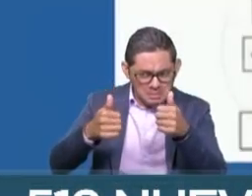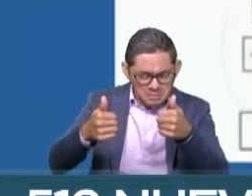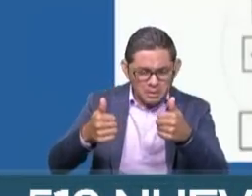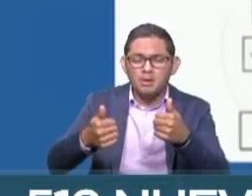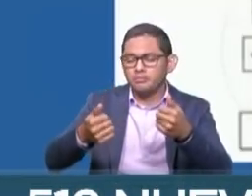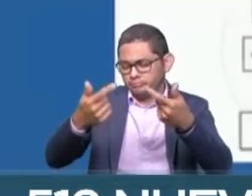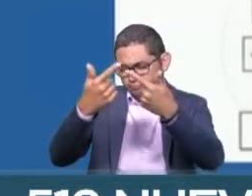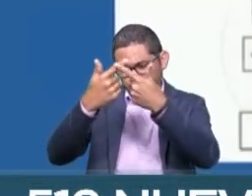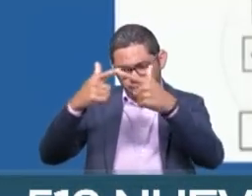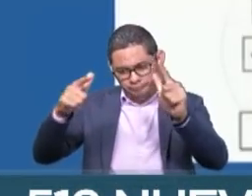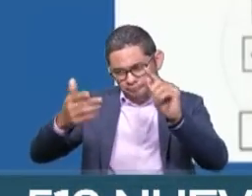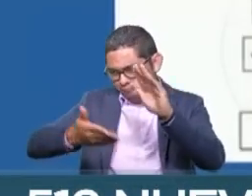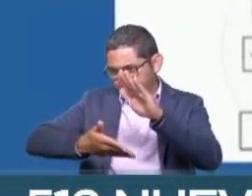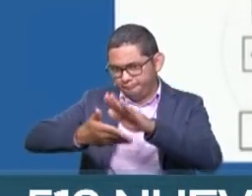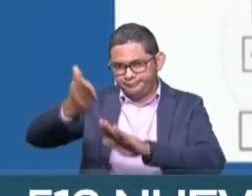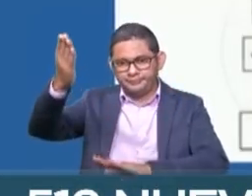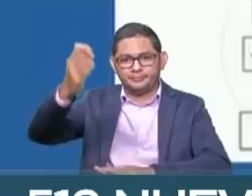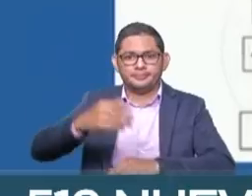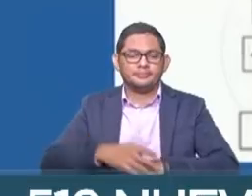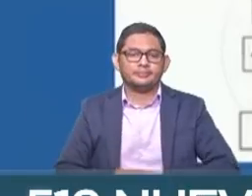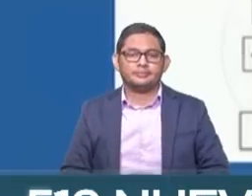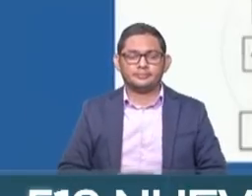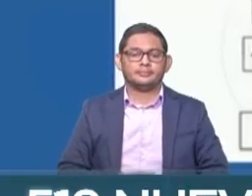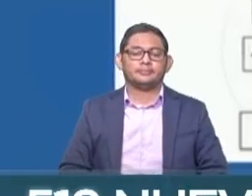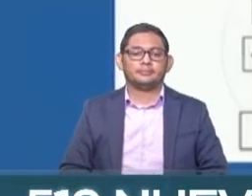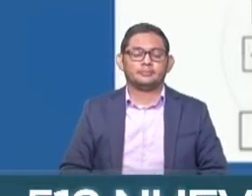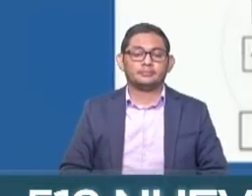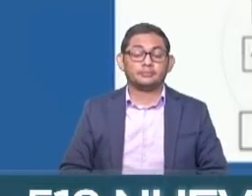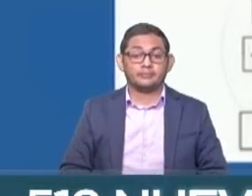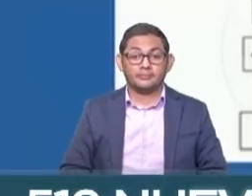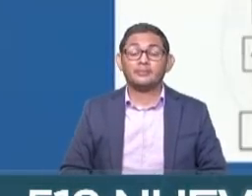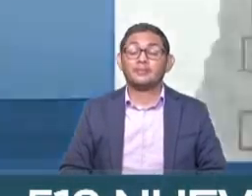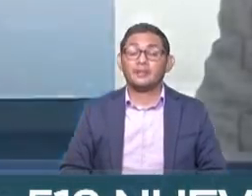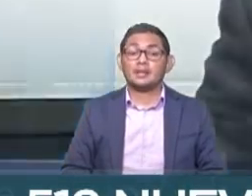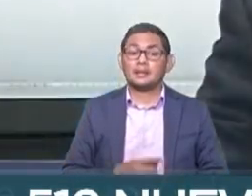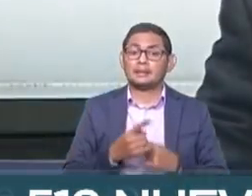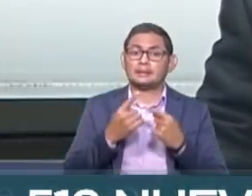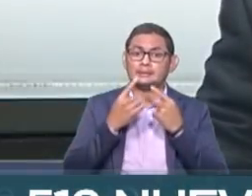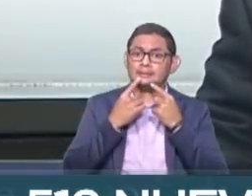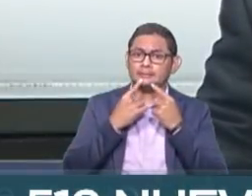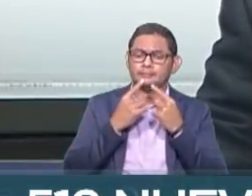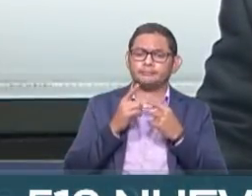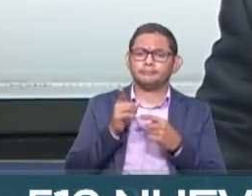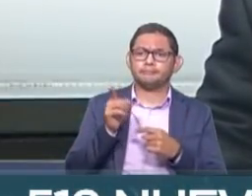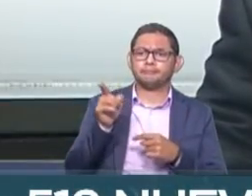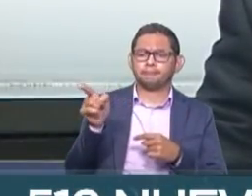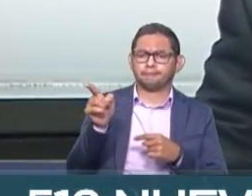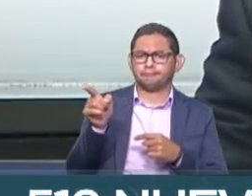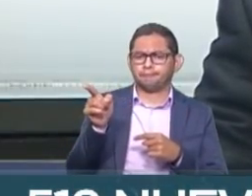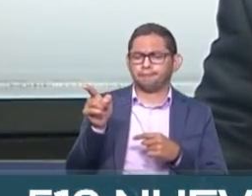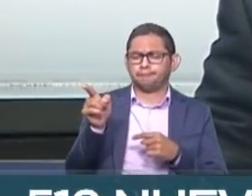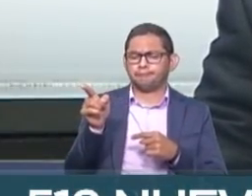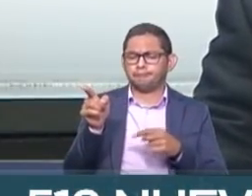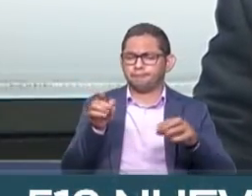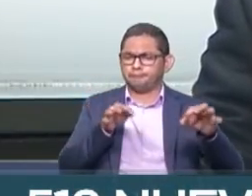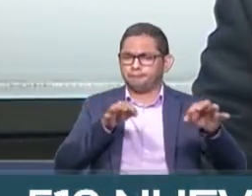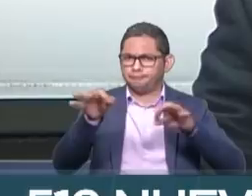le dará el alta. Estamos en capacidad de informar al